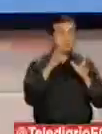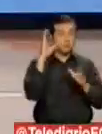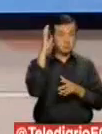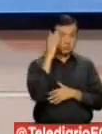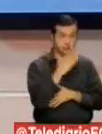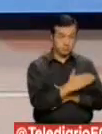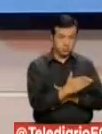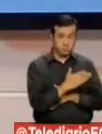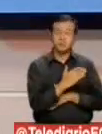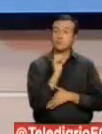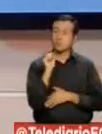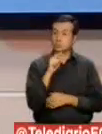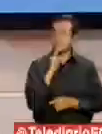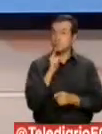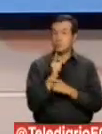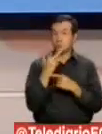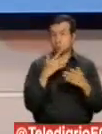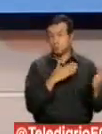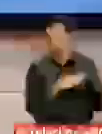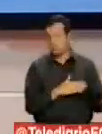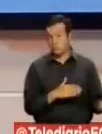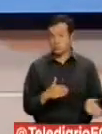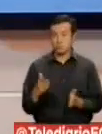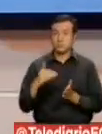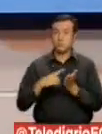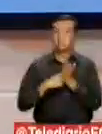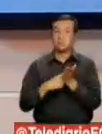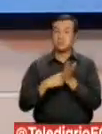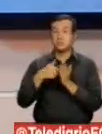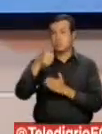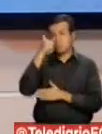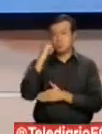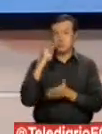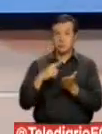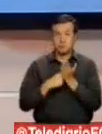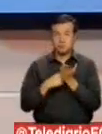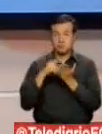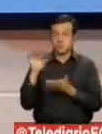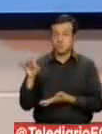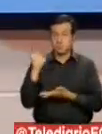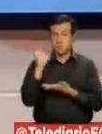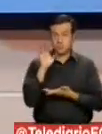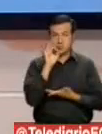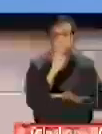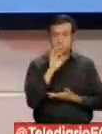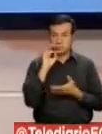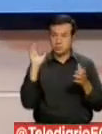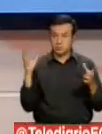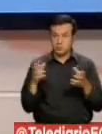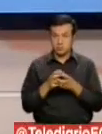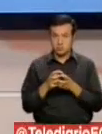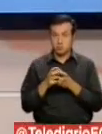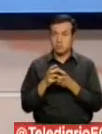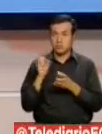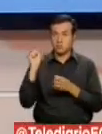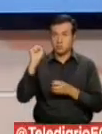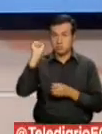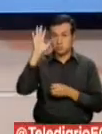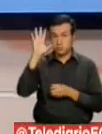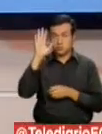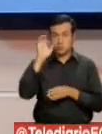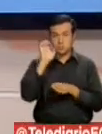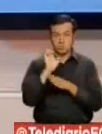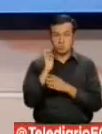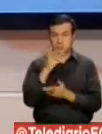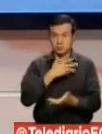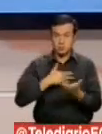colombianos? Absolutamente. Incluso con una reunión que tuvimos ayer con los representantes de los productores de audiovisuales